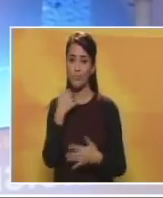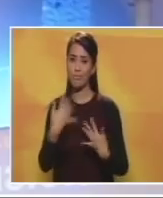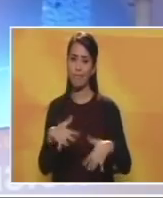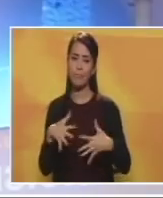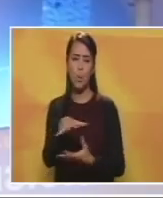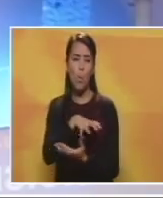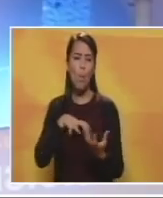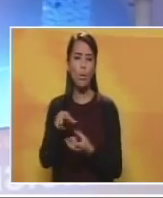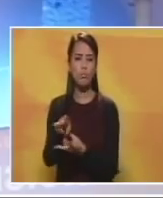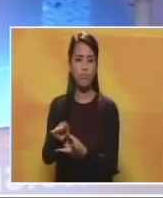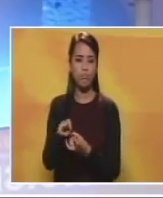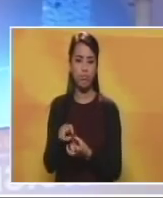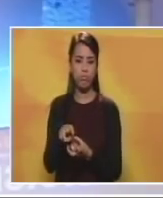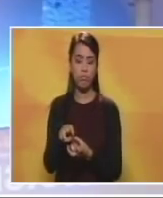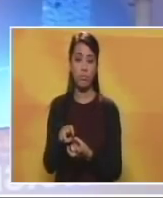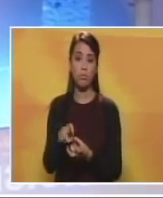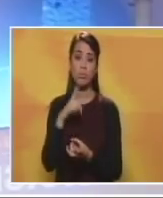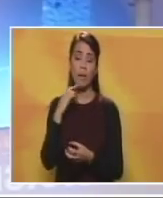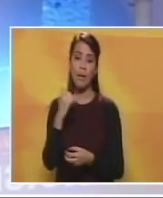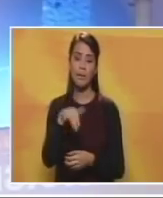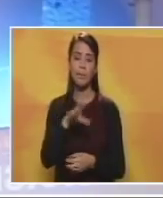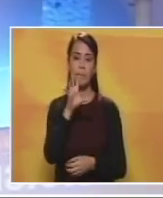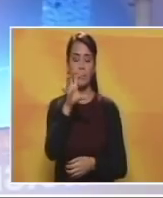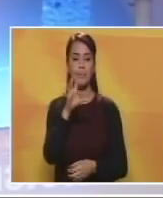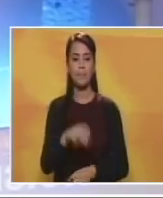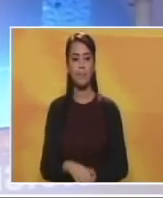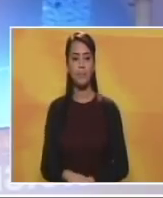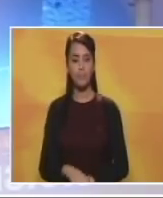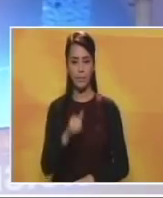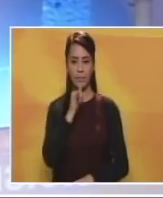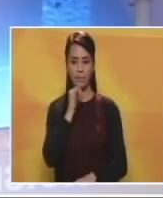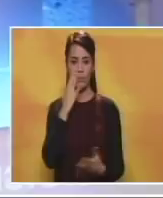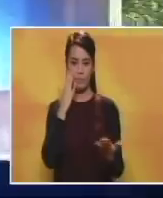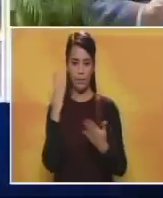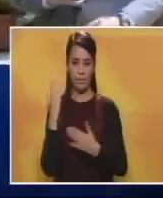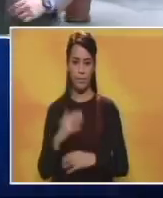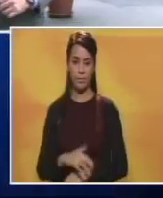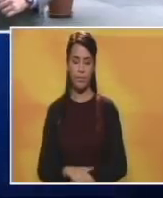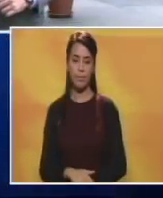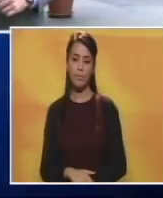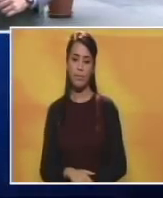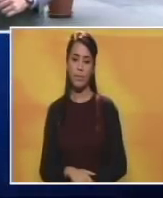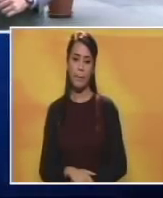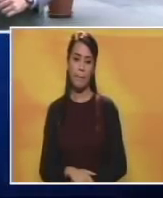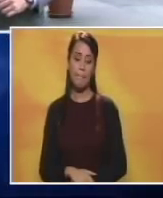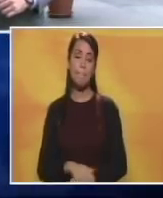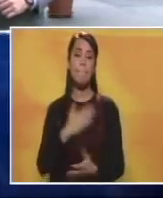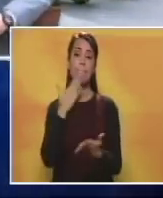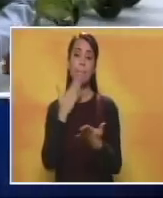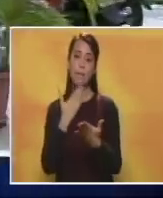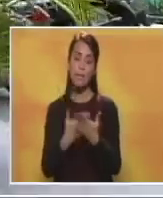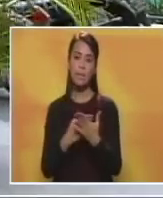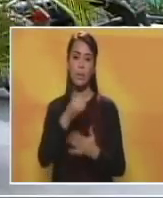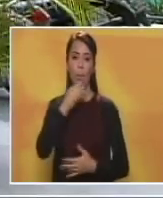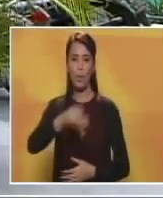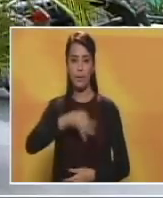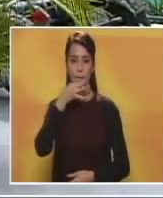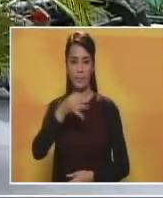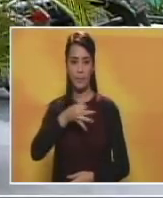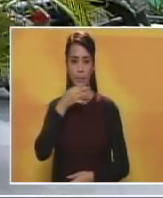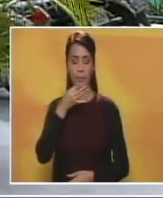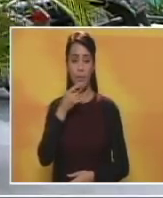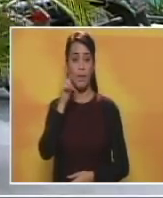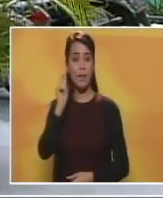crisis de dinero en efectivo que existe en el país. Manuel Covela con los detalles. Sí, así es, gracias. Buenas tardes.